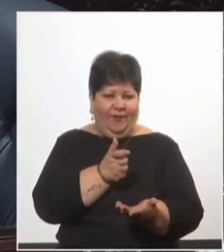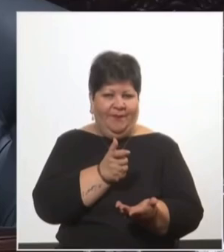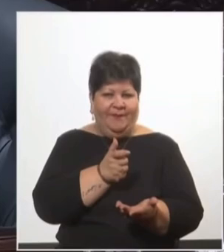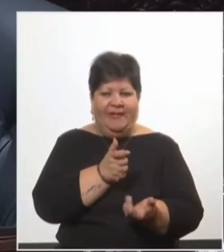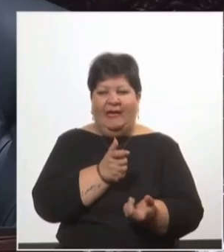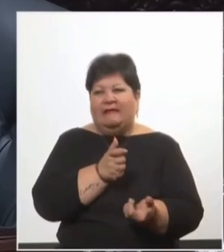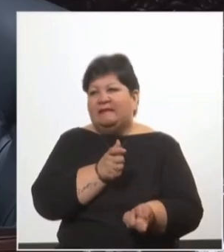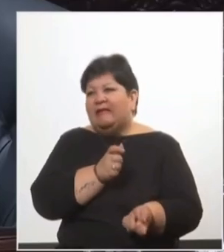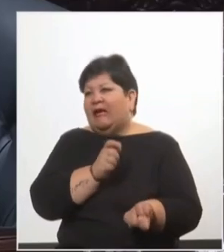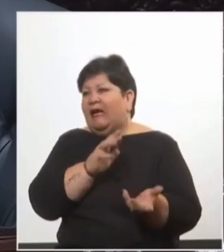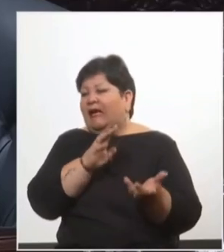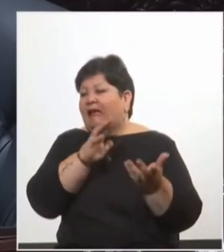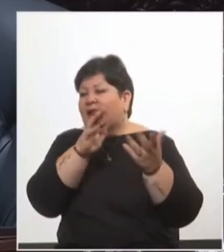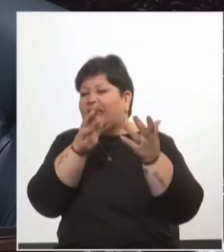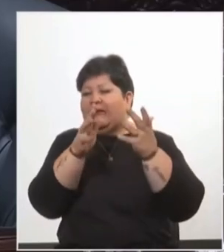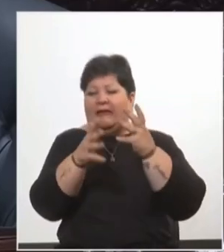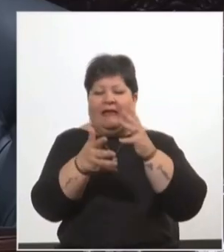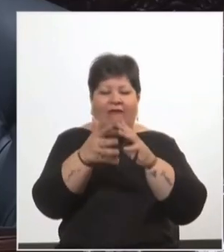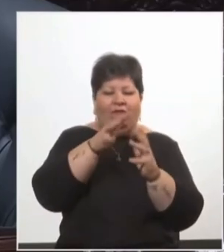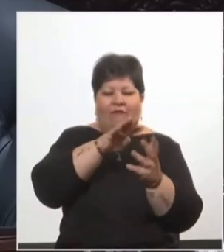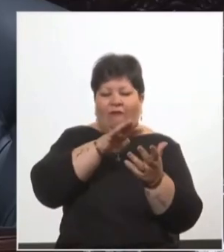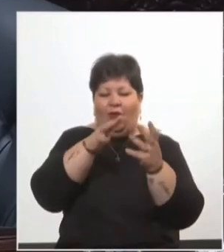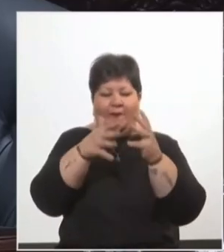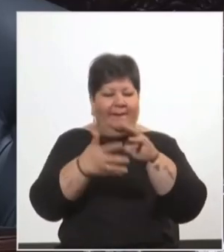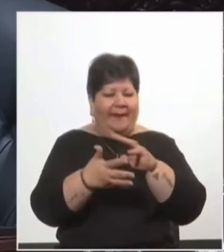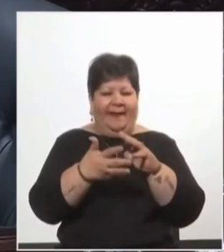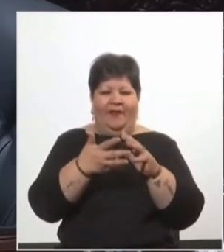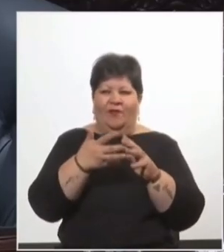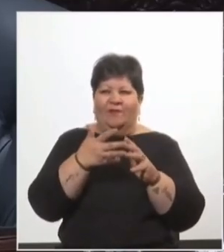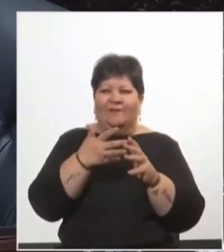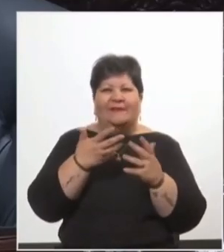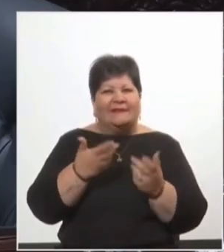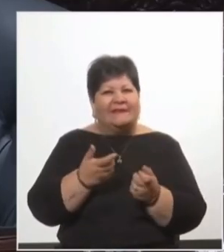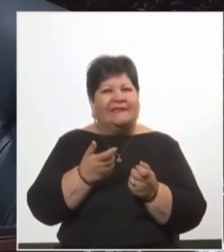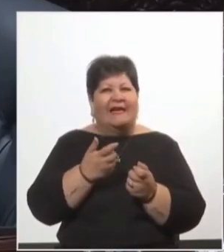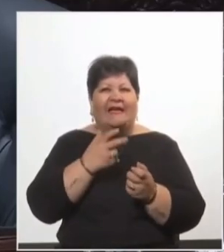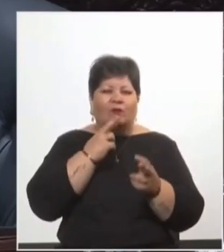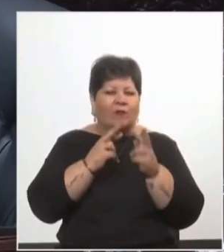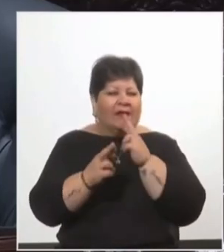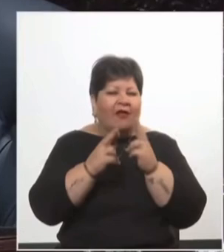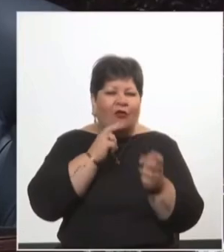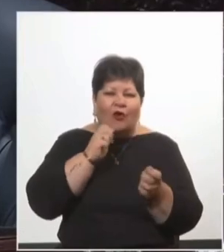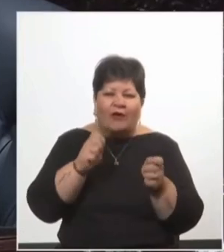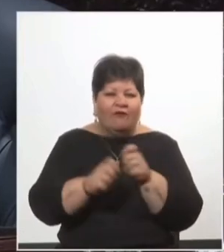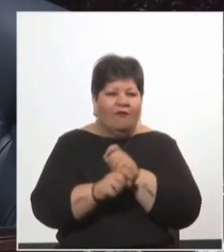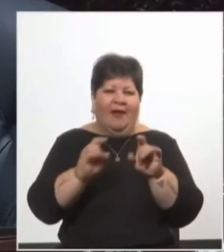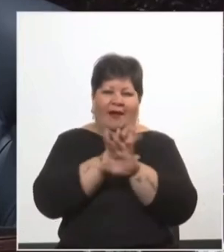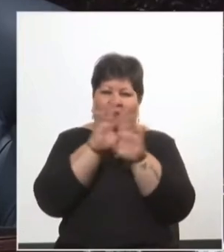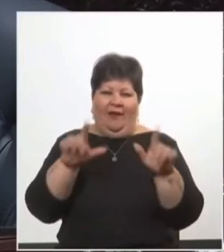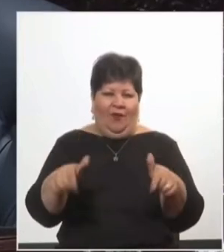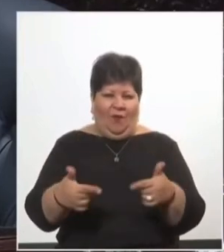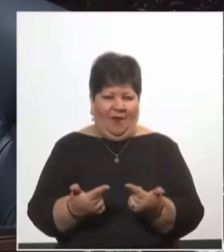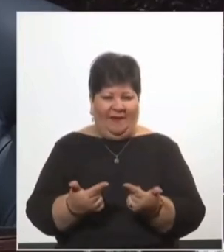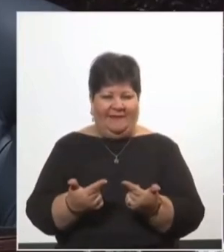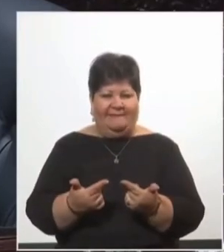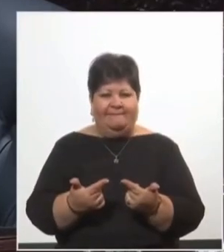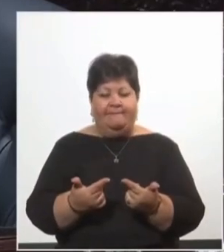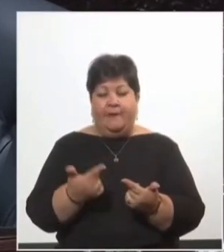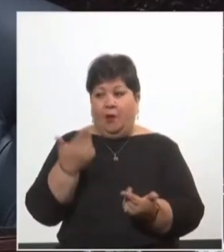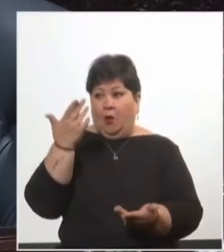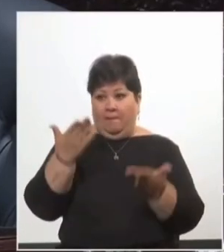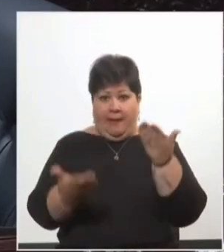la discusión sobre los resultados de la reforma. Se compararon cosas que no son